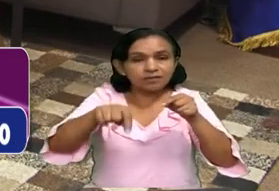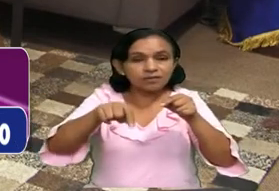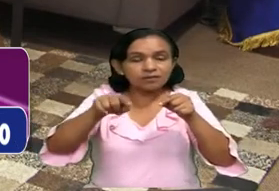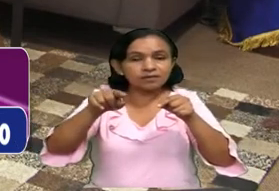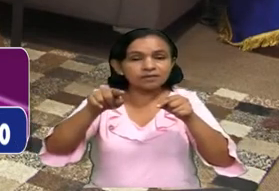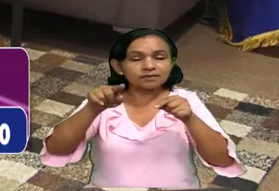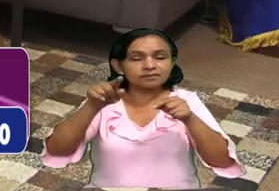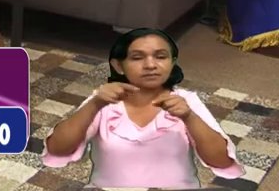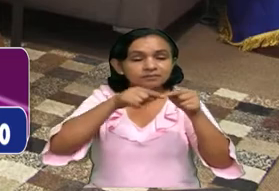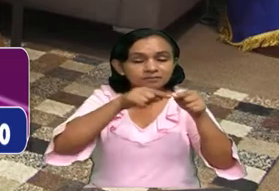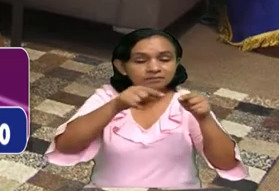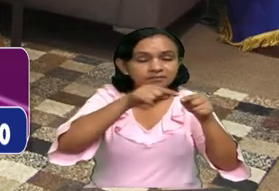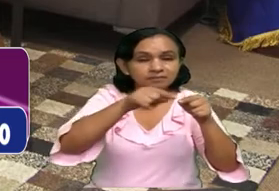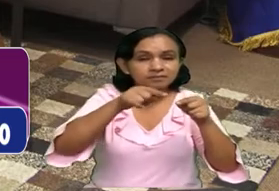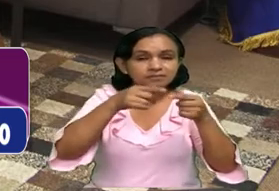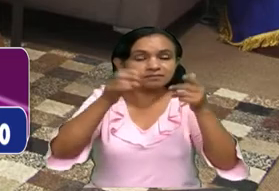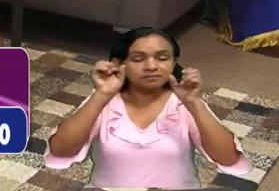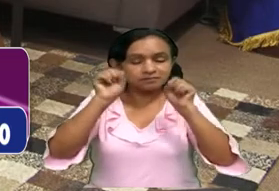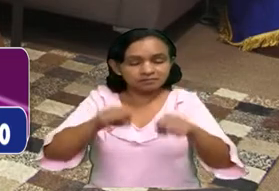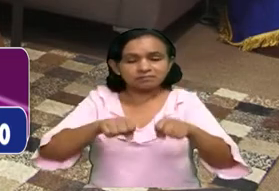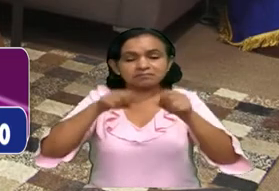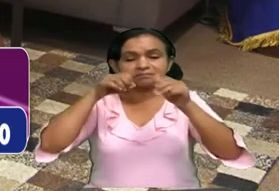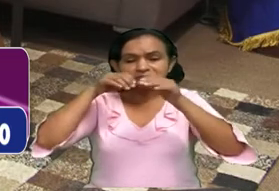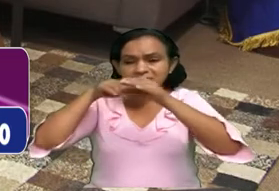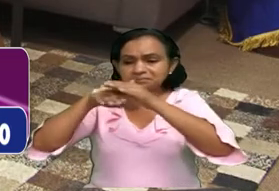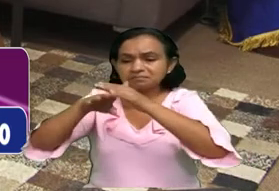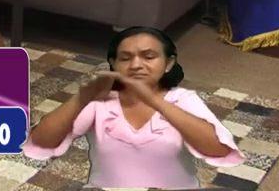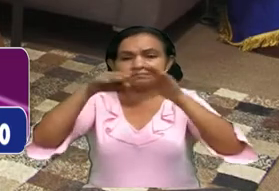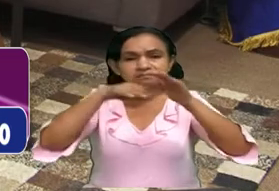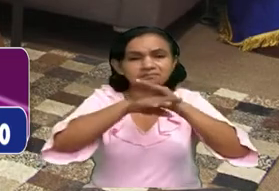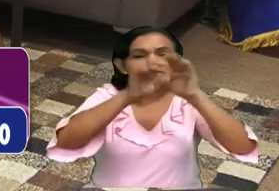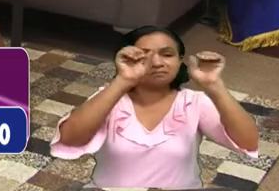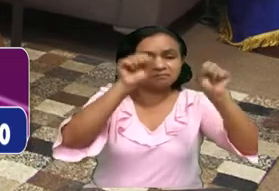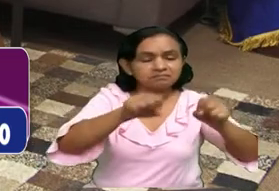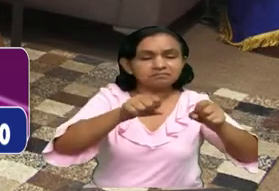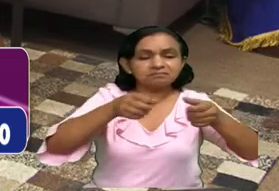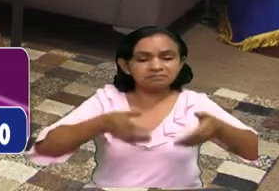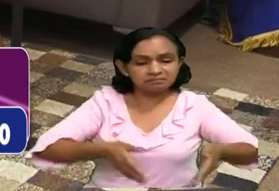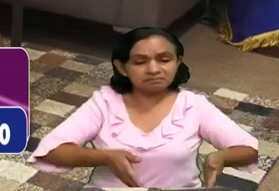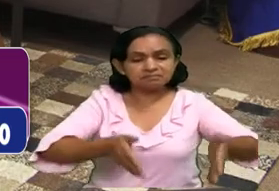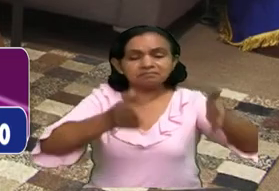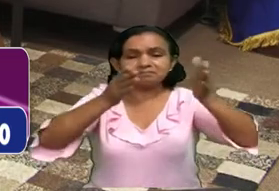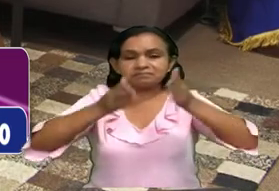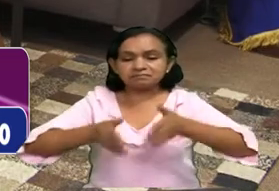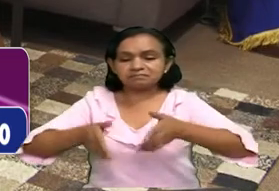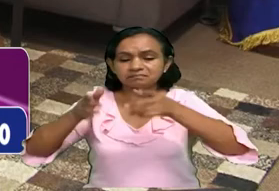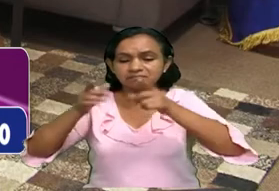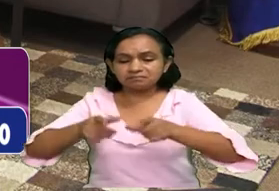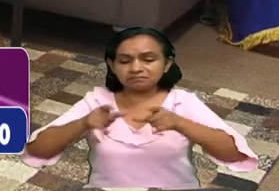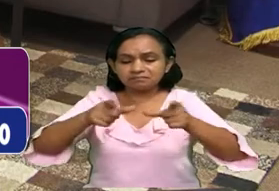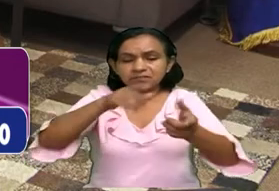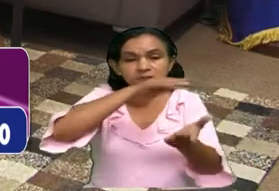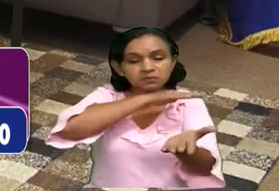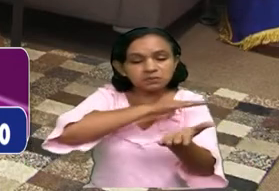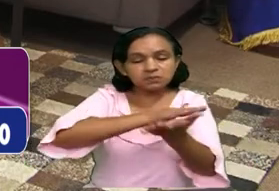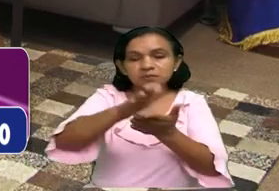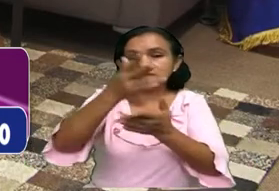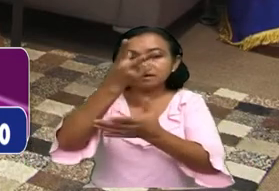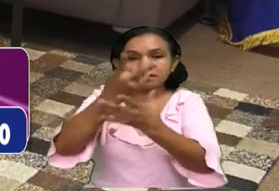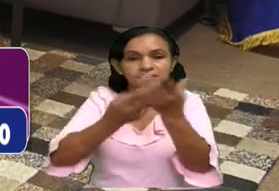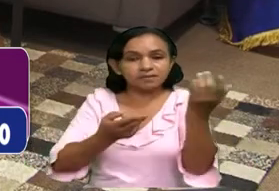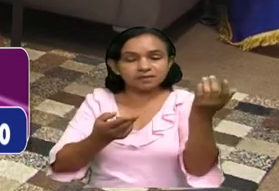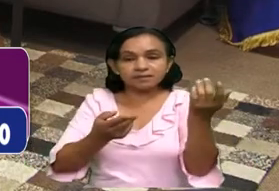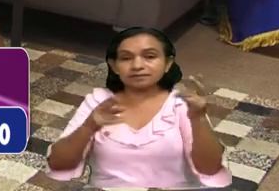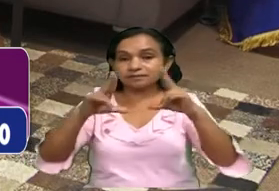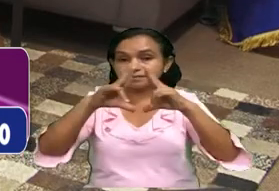cabecera municipal a la que no se llegue en carretera adoquinada o pavimentada. O sea, regiones del